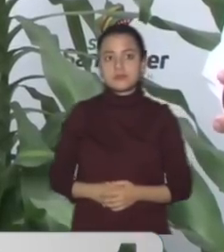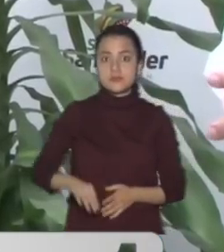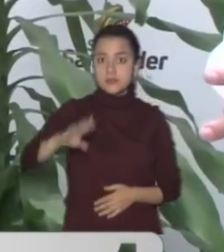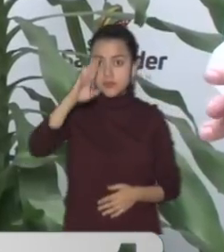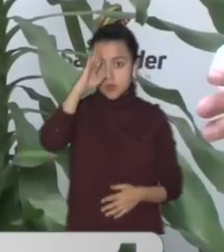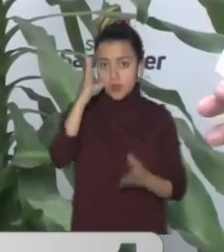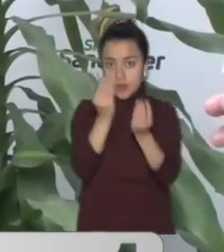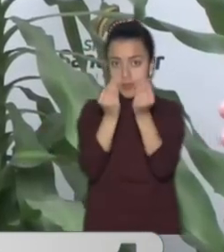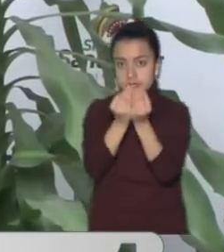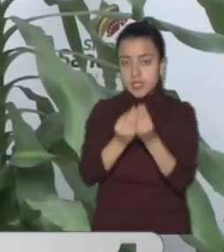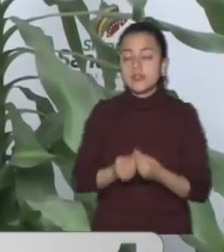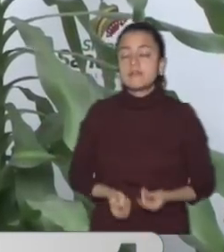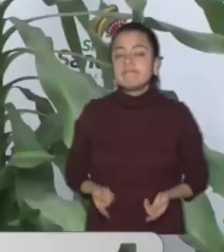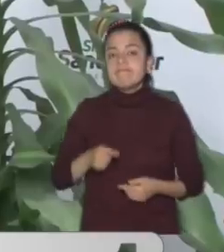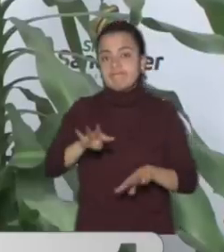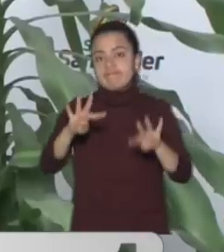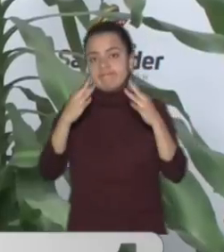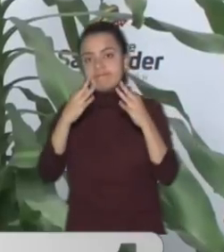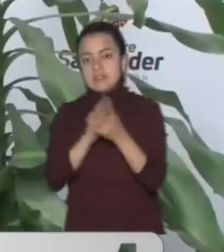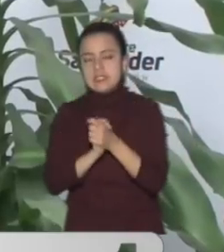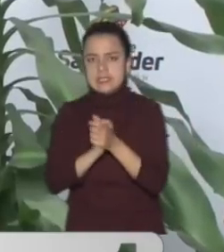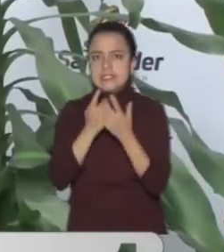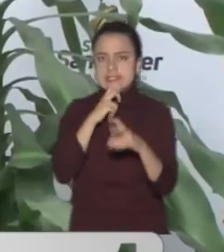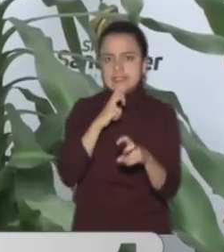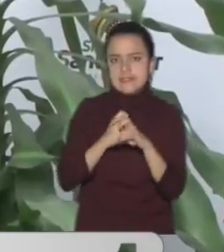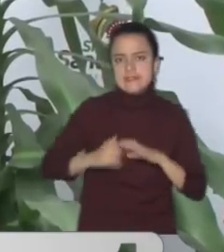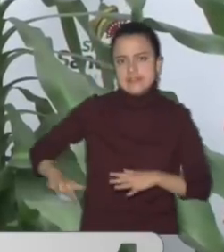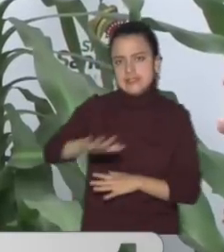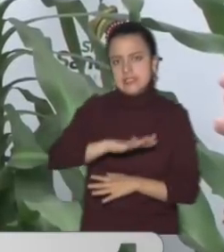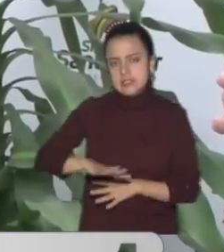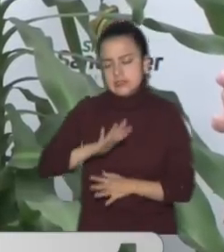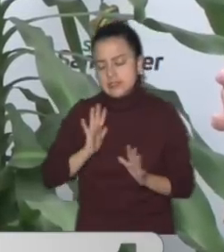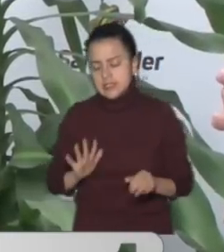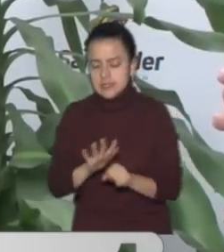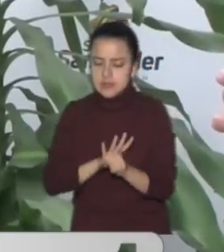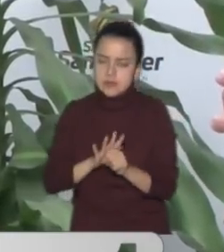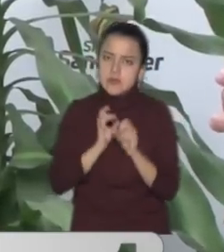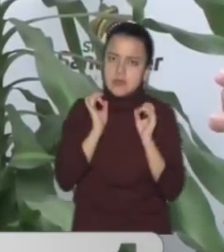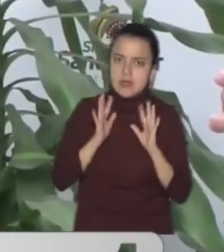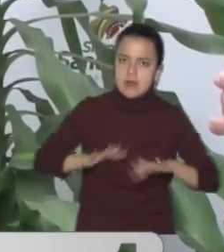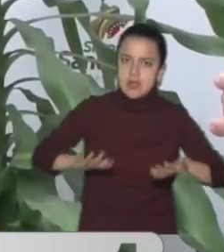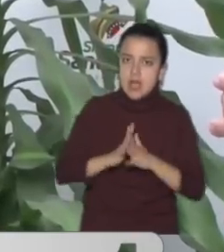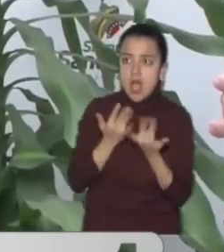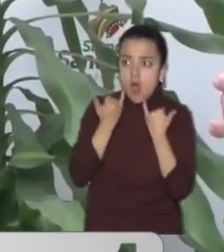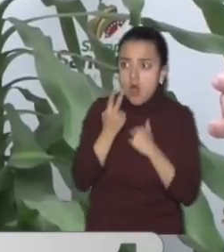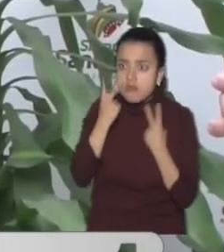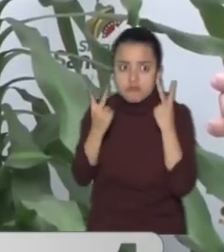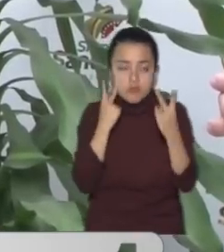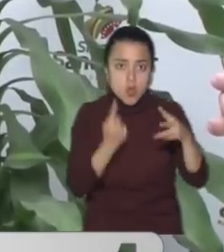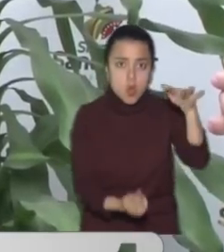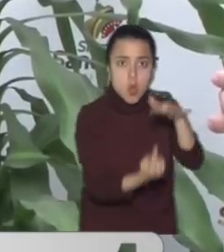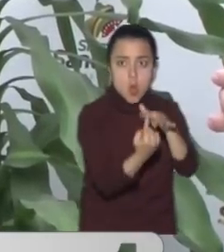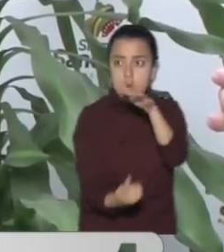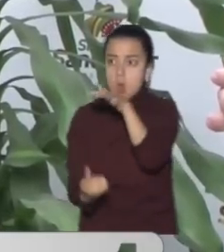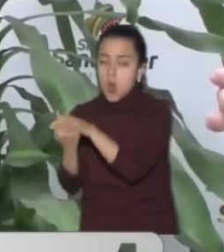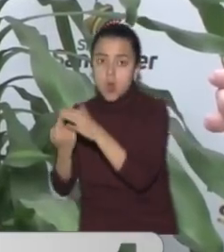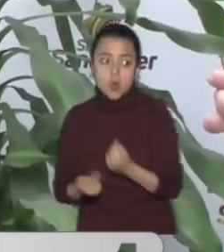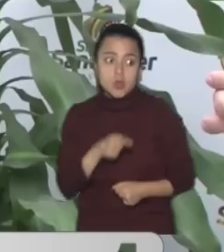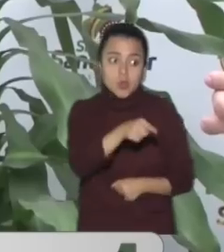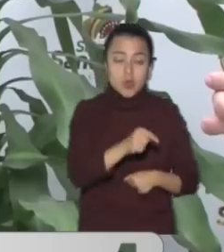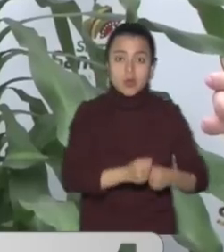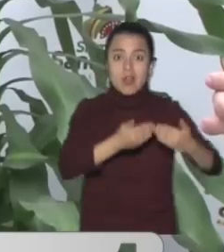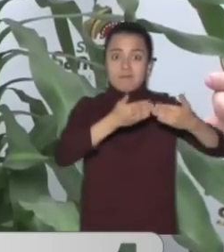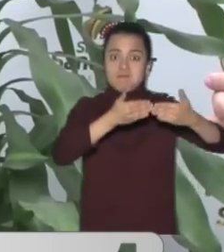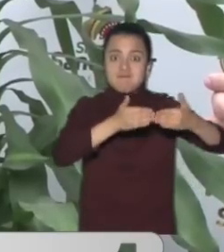Hola compañeros televidentes, cordial saludo. Pues es crítica esta situación invernal y hay dos emergencias que se atienden a esta hora en Santander. Una es la apertura de